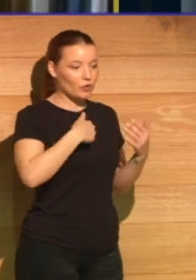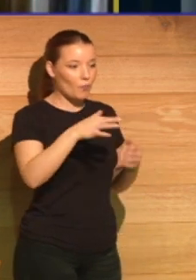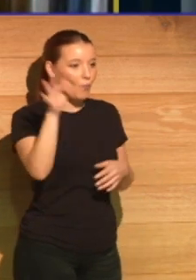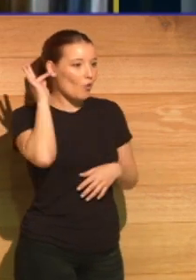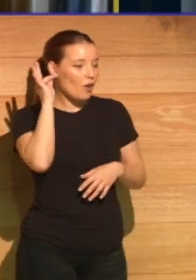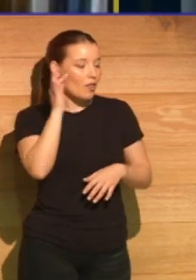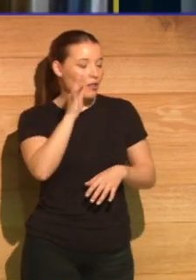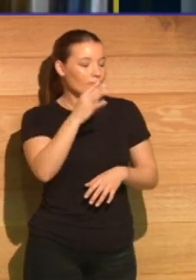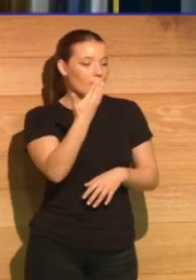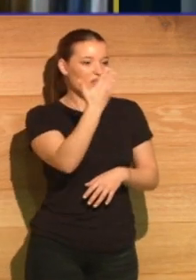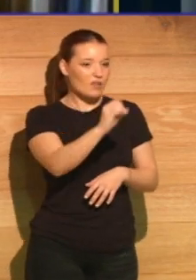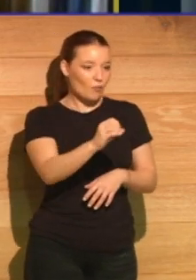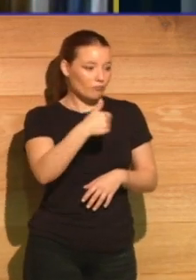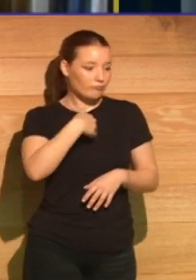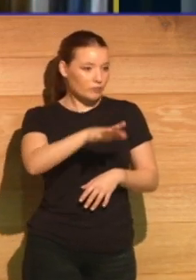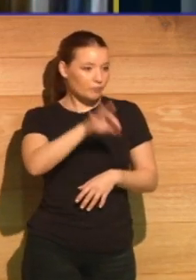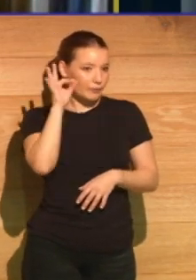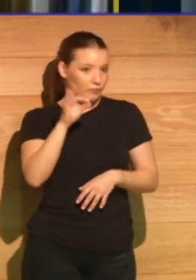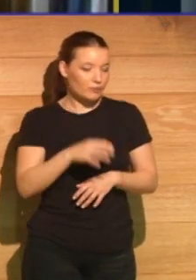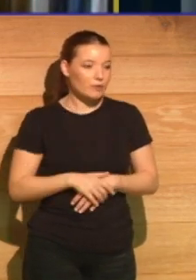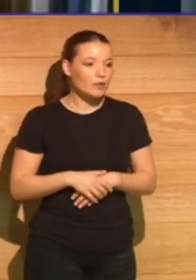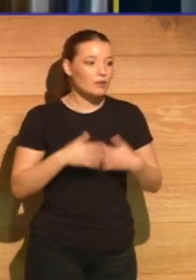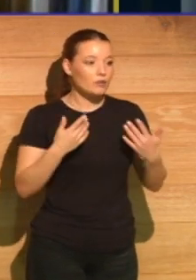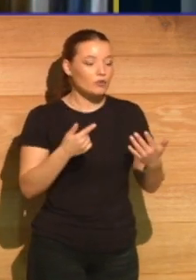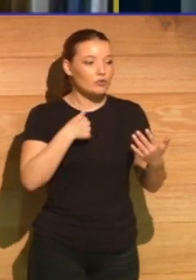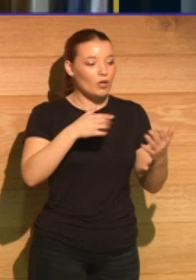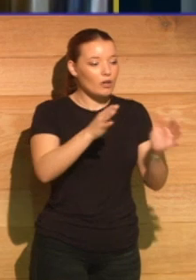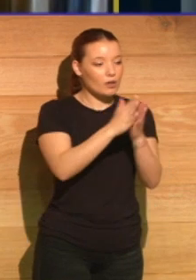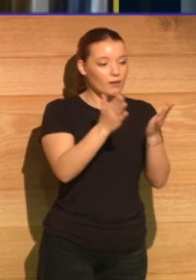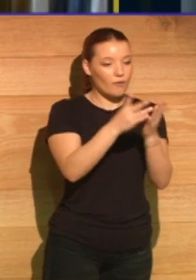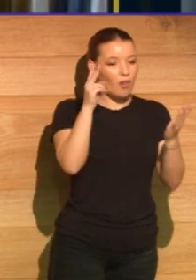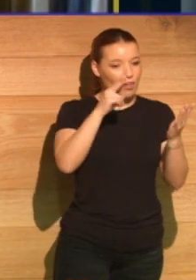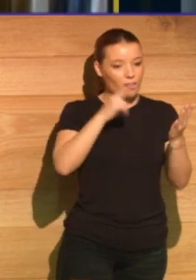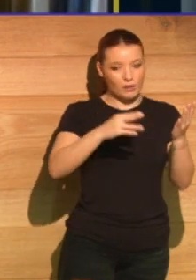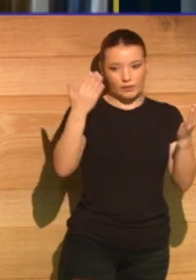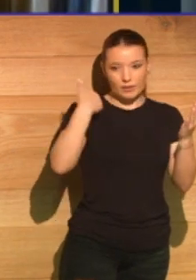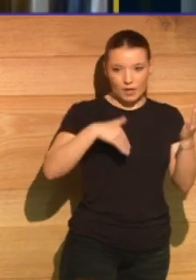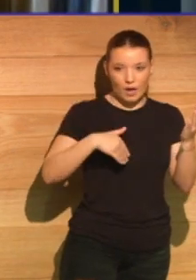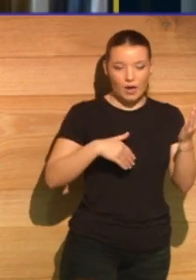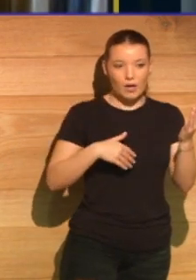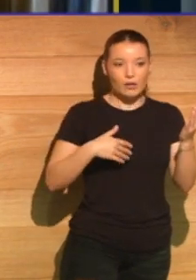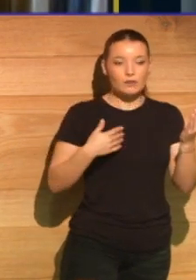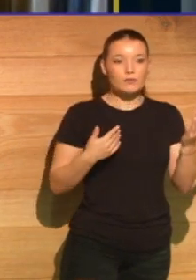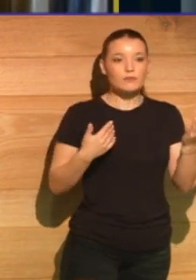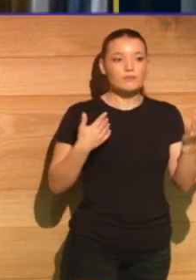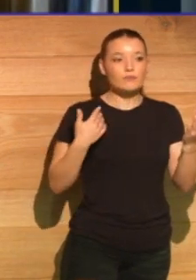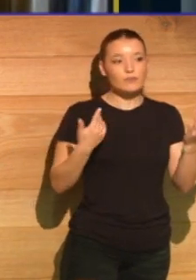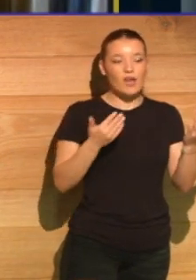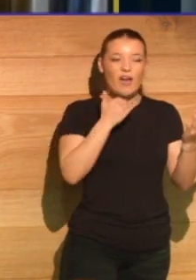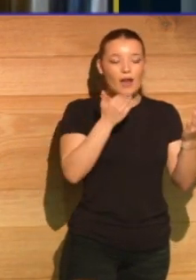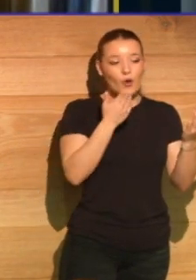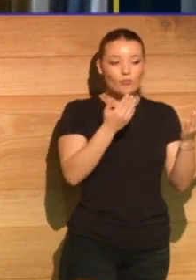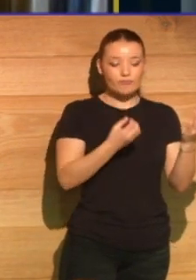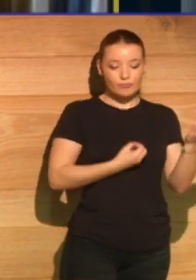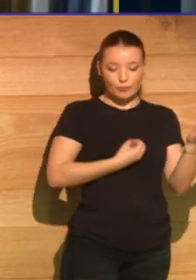leer varias fuentes, también había leído ya libros sobre ellas y ver lo que me inspiraba. Es decir,